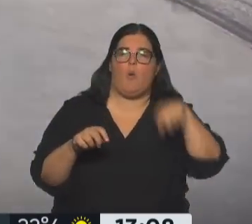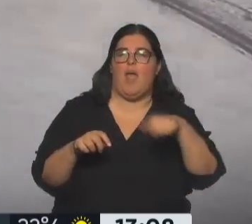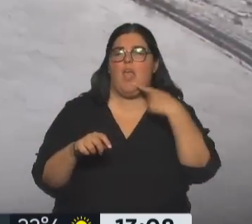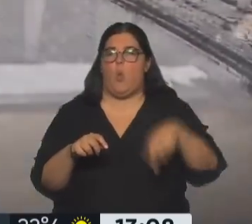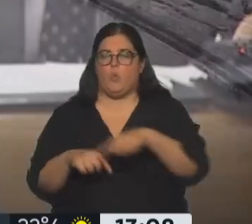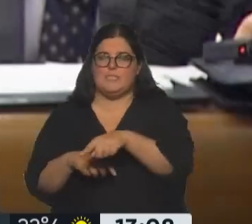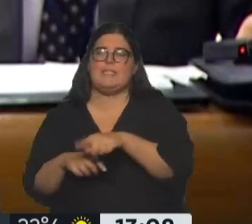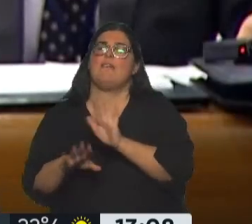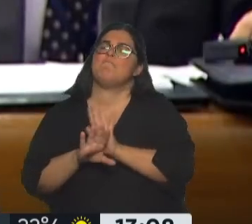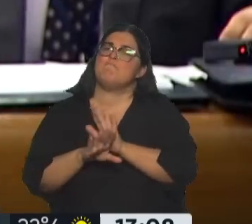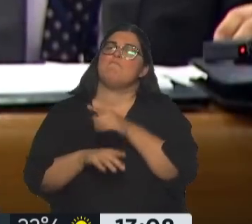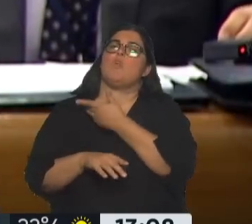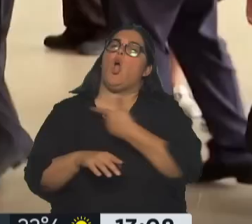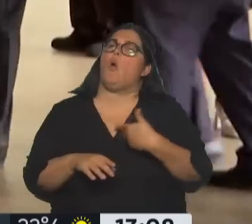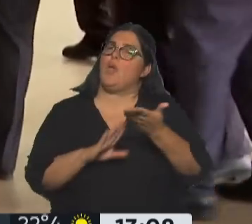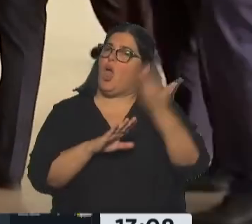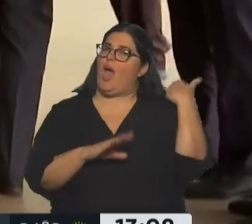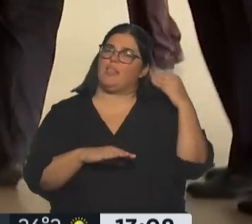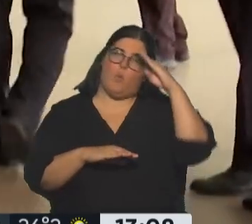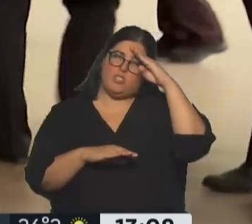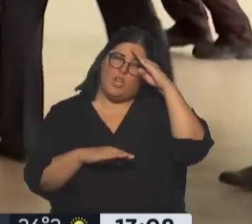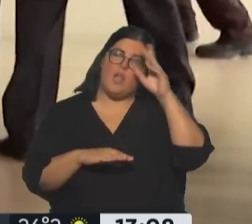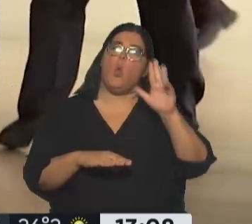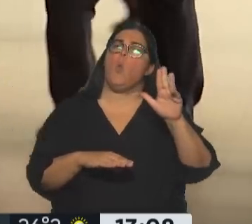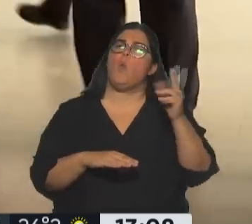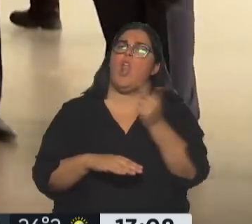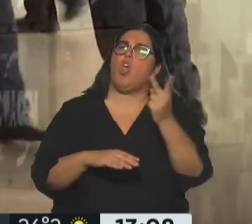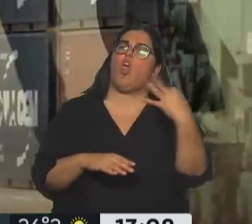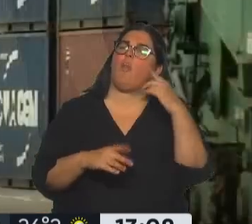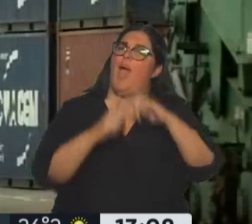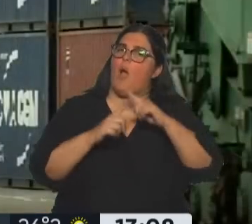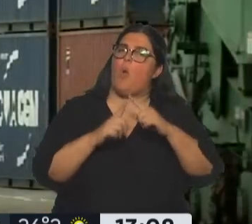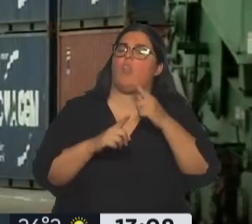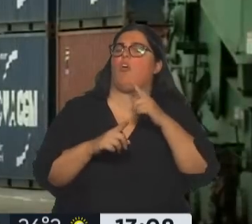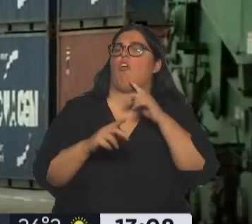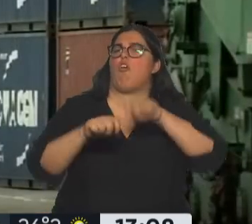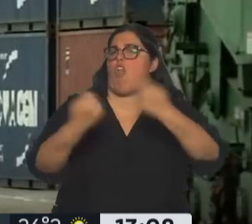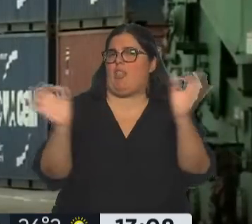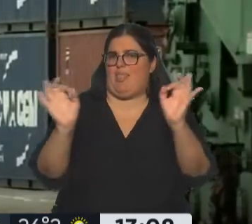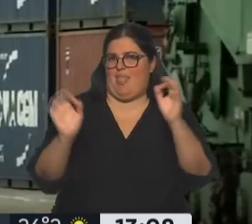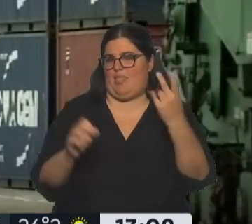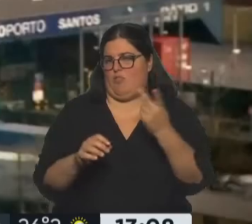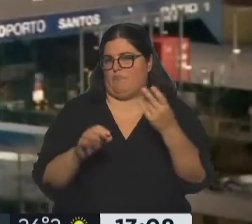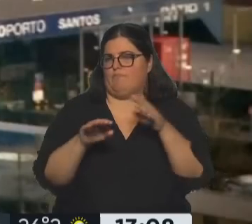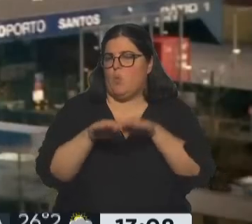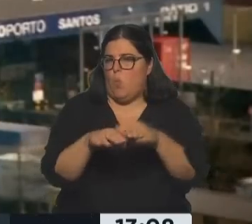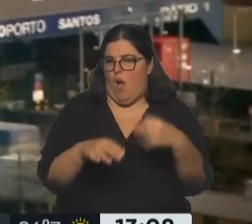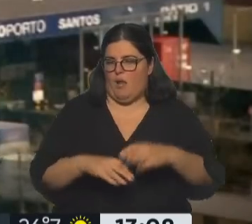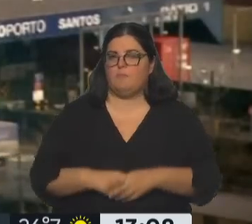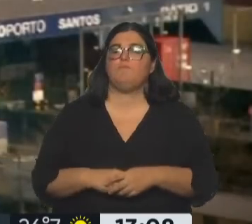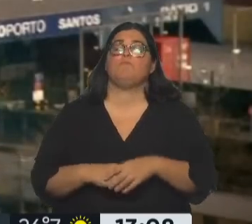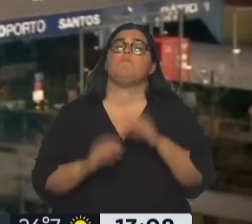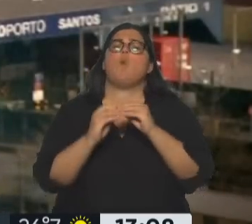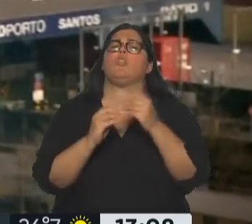tanto el gobierno de Jair Bolsonaro como el de Lula coincidan sin fisuras. Los motivos de esta confluencia son